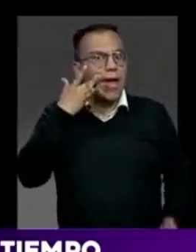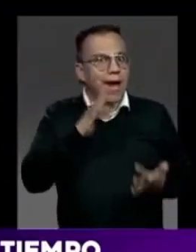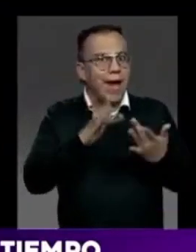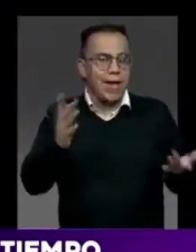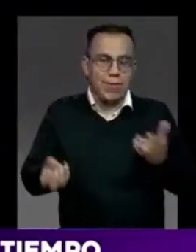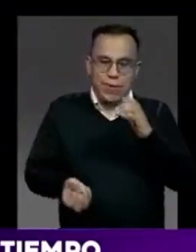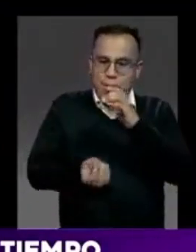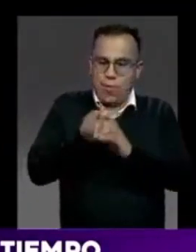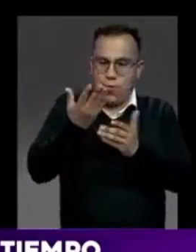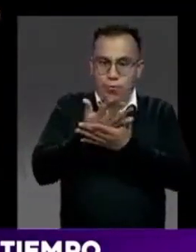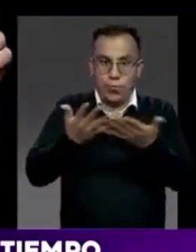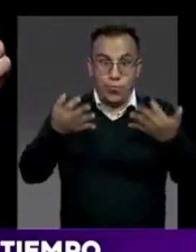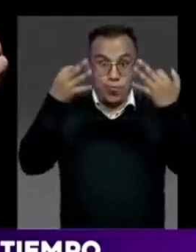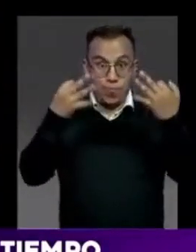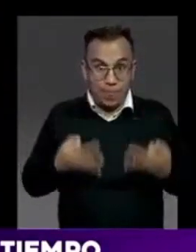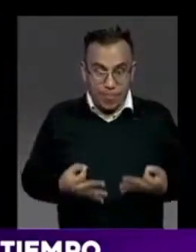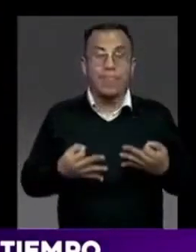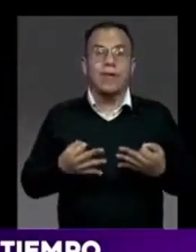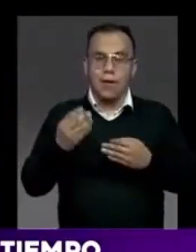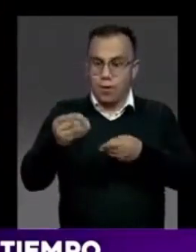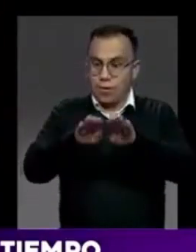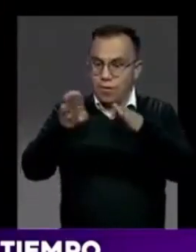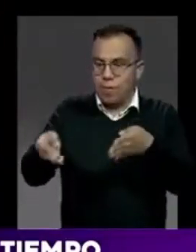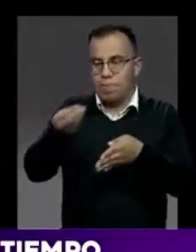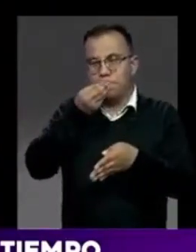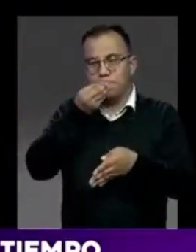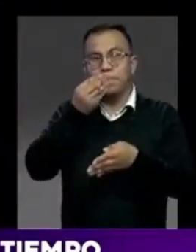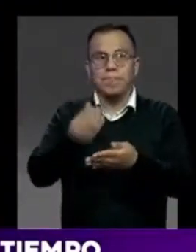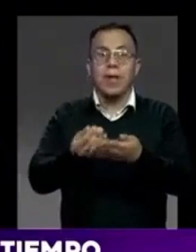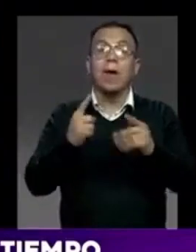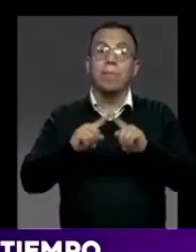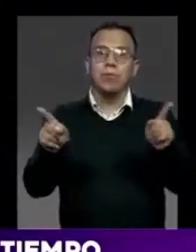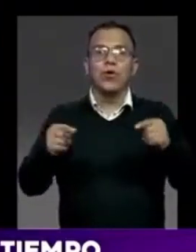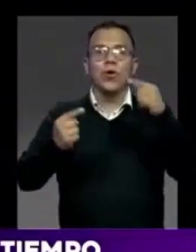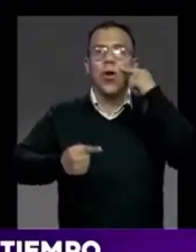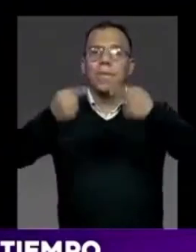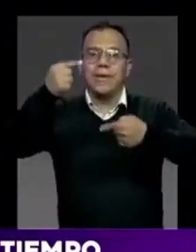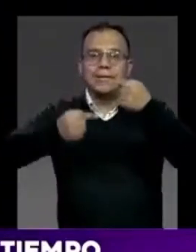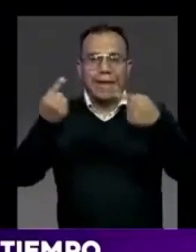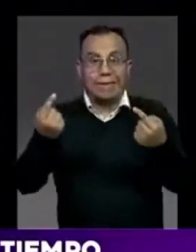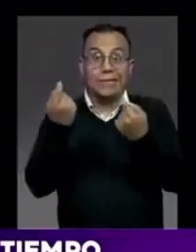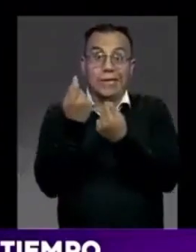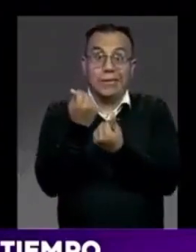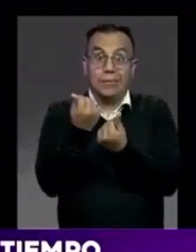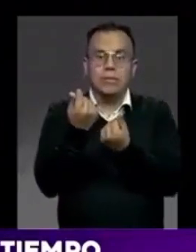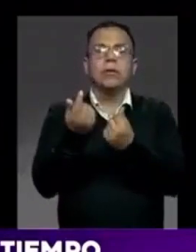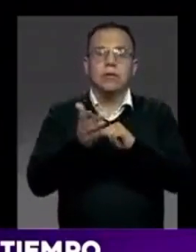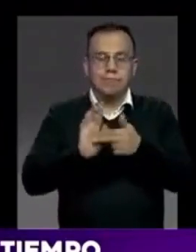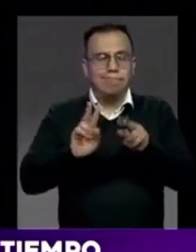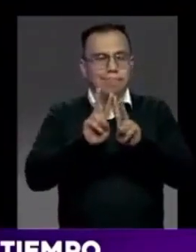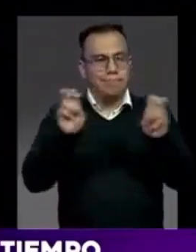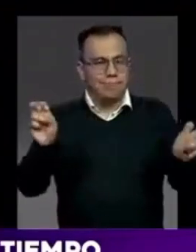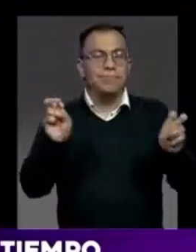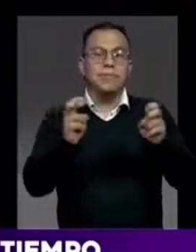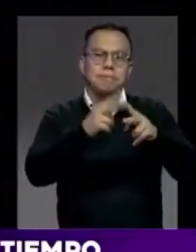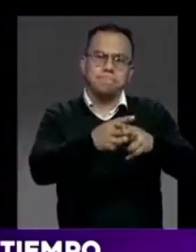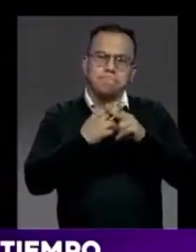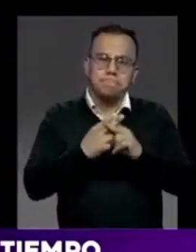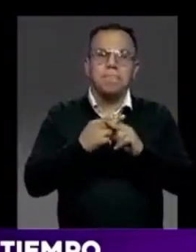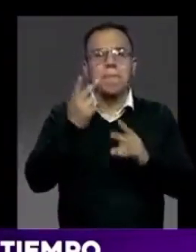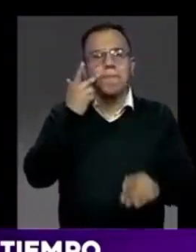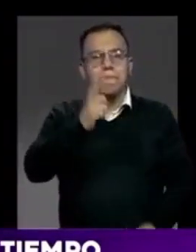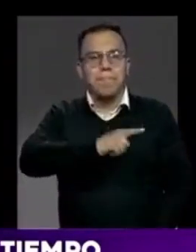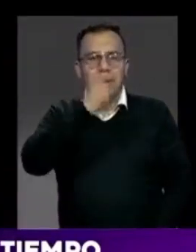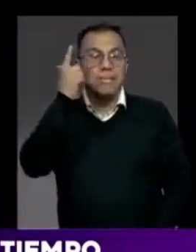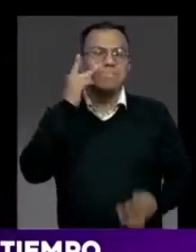su producto finalmente llega a la mesa los colombianos queda por fuera de competencia en precio necesitamos avanzar en los temas de créditos blandos y